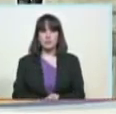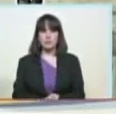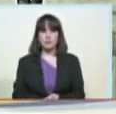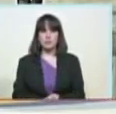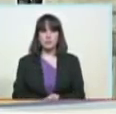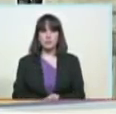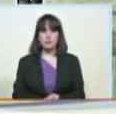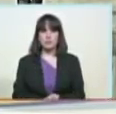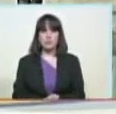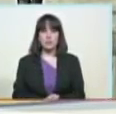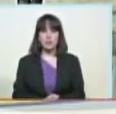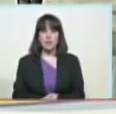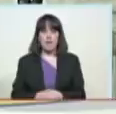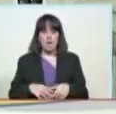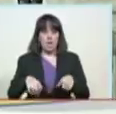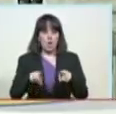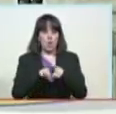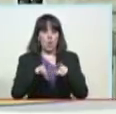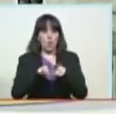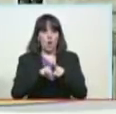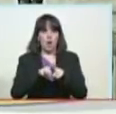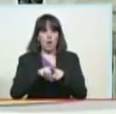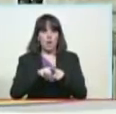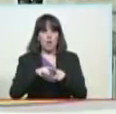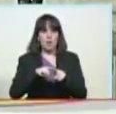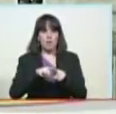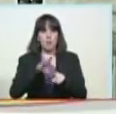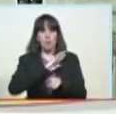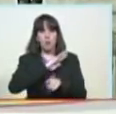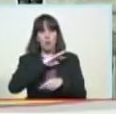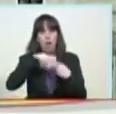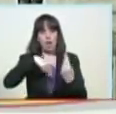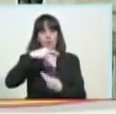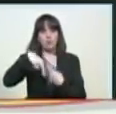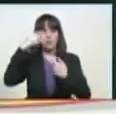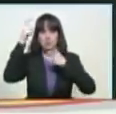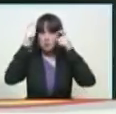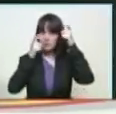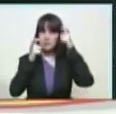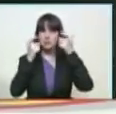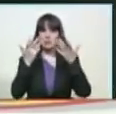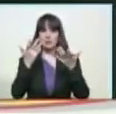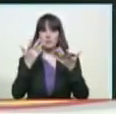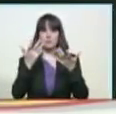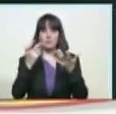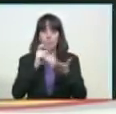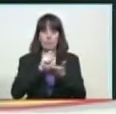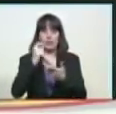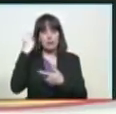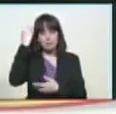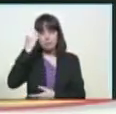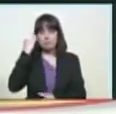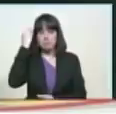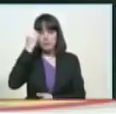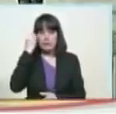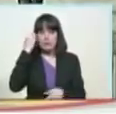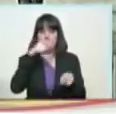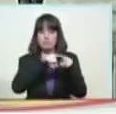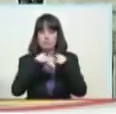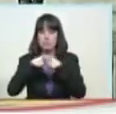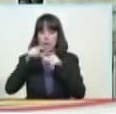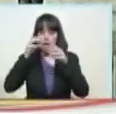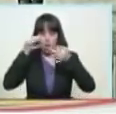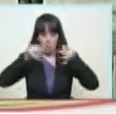y ahí en el espíritu natural nos nuestro de chavismo el espíritu natural el chavismo es crítico y autocrítico